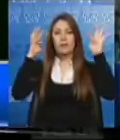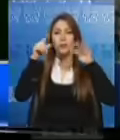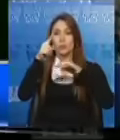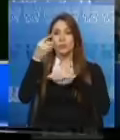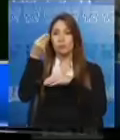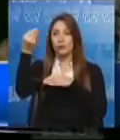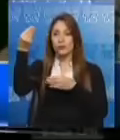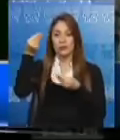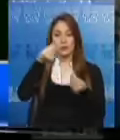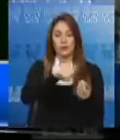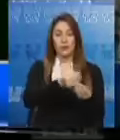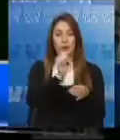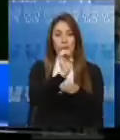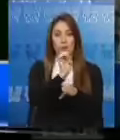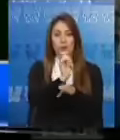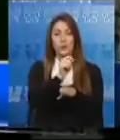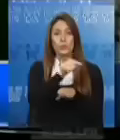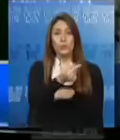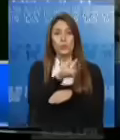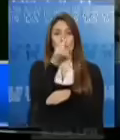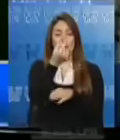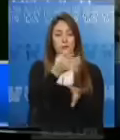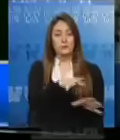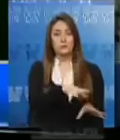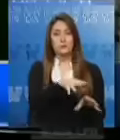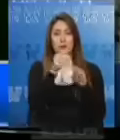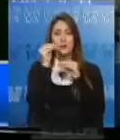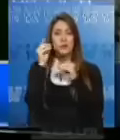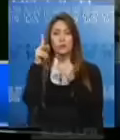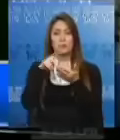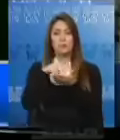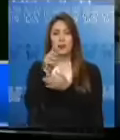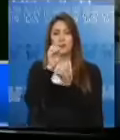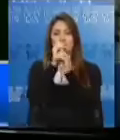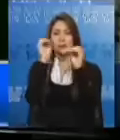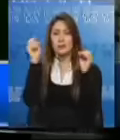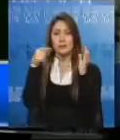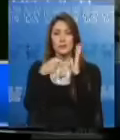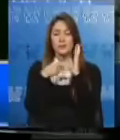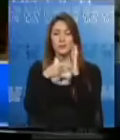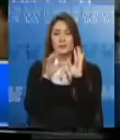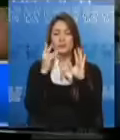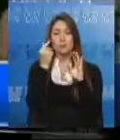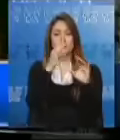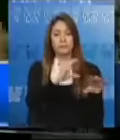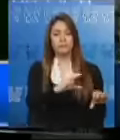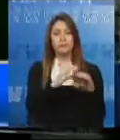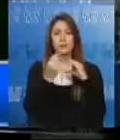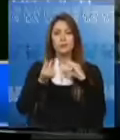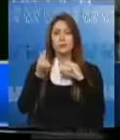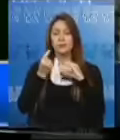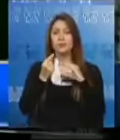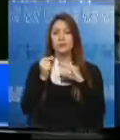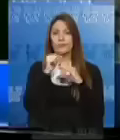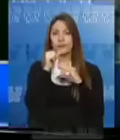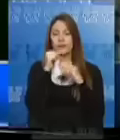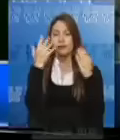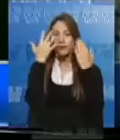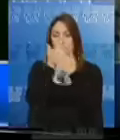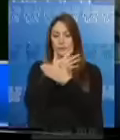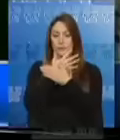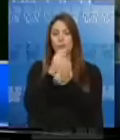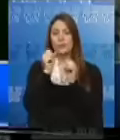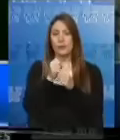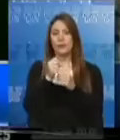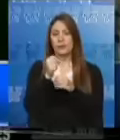Ecuador y saca sus utilidades, están exentas, no pagan impuestos. Ahí hay una desinformación que puede